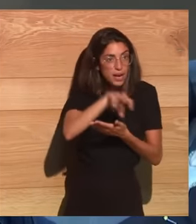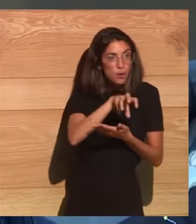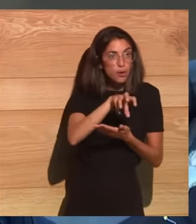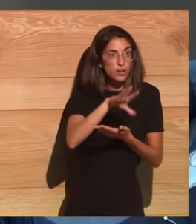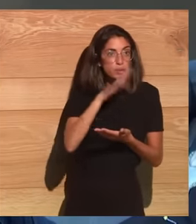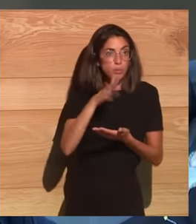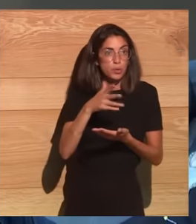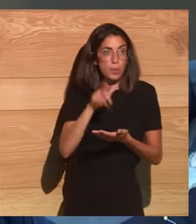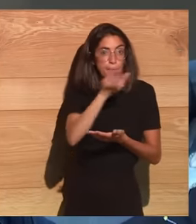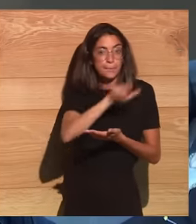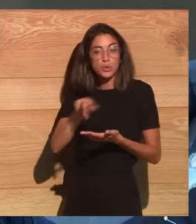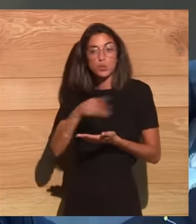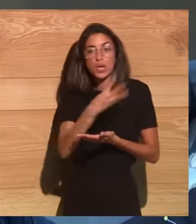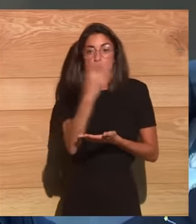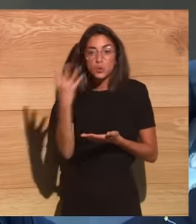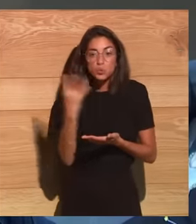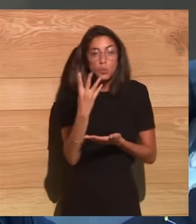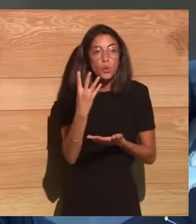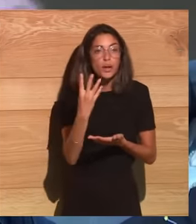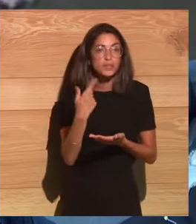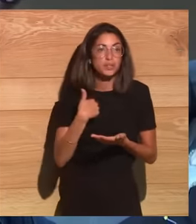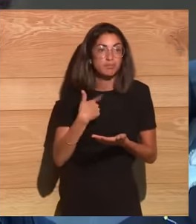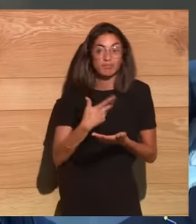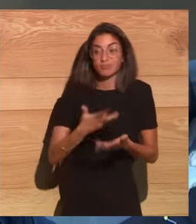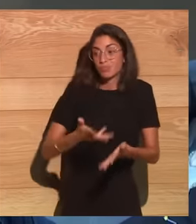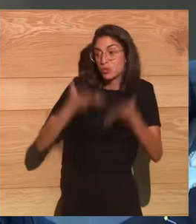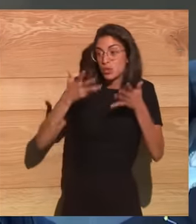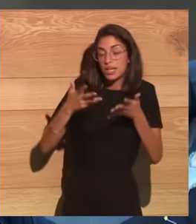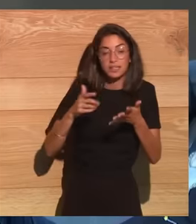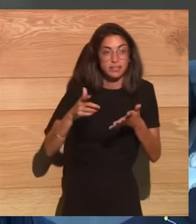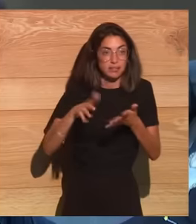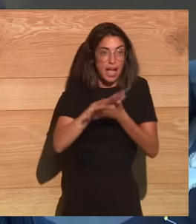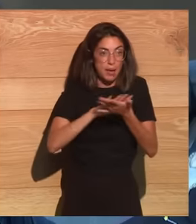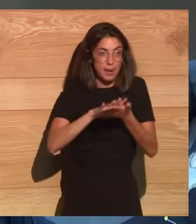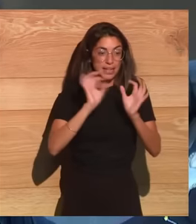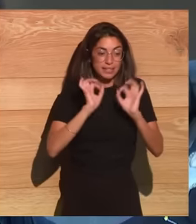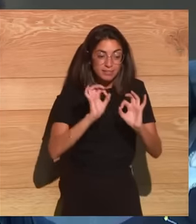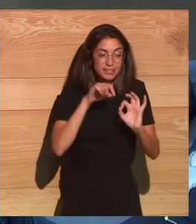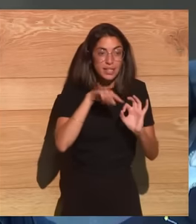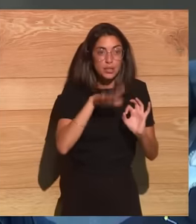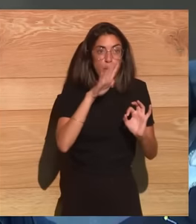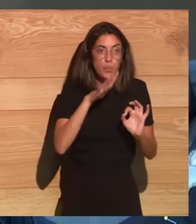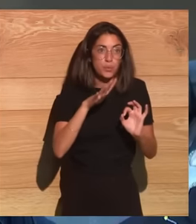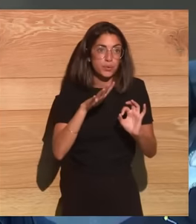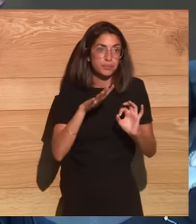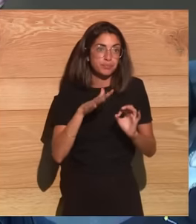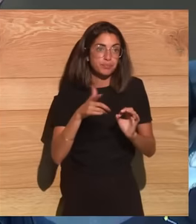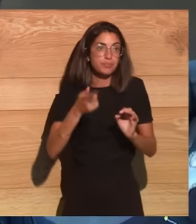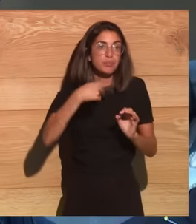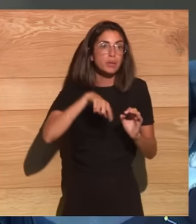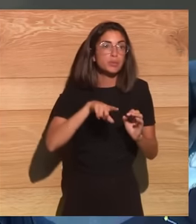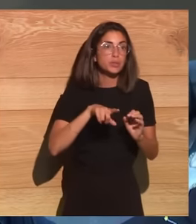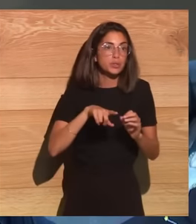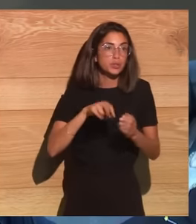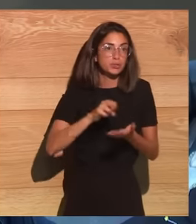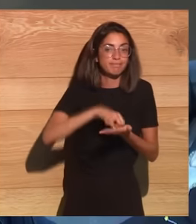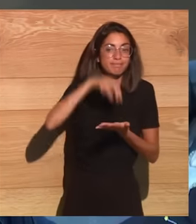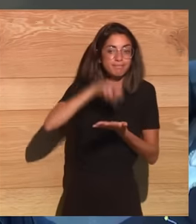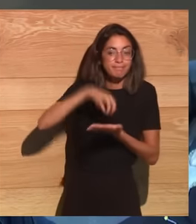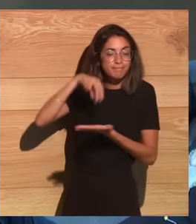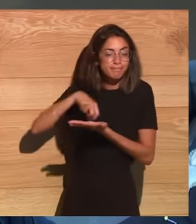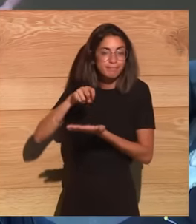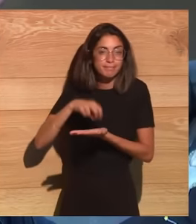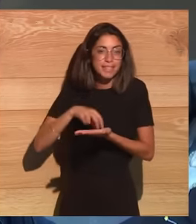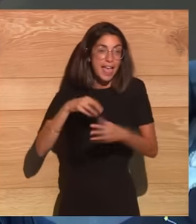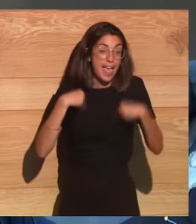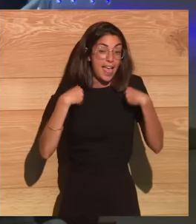cuatro señores que nos encanta hablar de esas cosas porque son cosas que nos han hecho muy felices. Lo que pasa es que vosotros no dais saltitos porque sois personas de bien, y